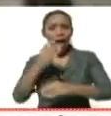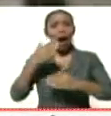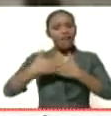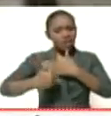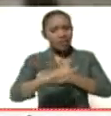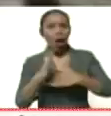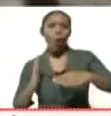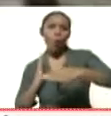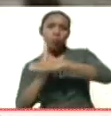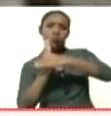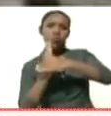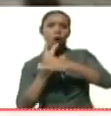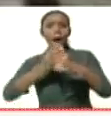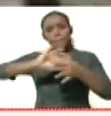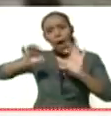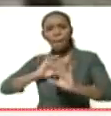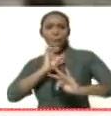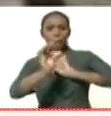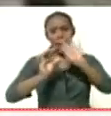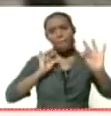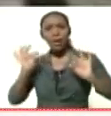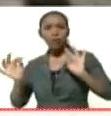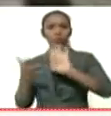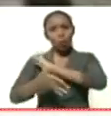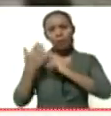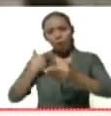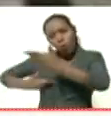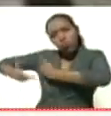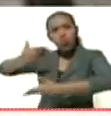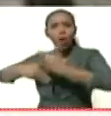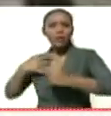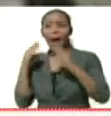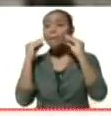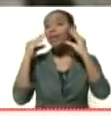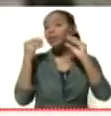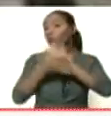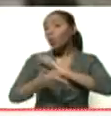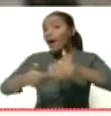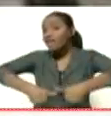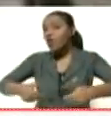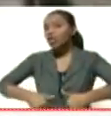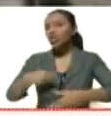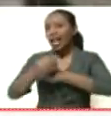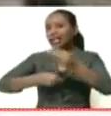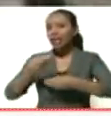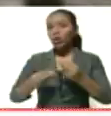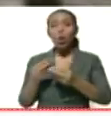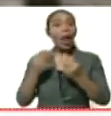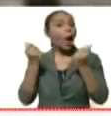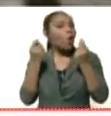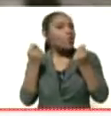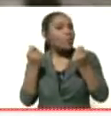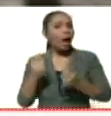la cadena de transmisión. Intercambiamos experiencias sobre el esfuerzo que se está haciendo en la economía.